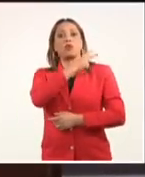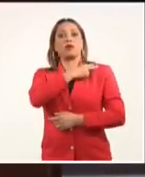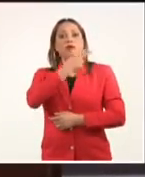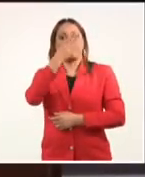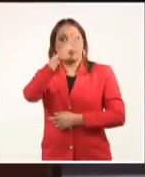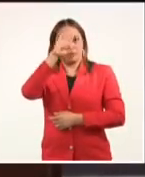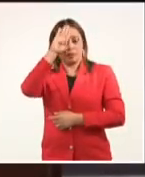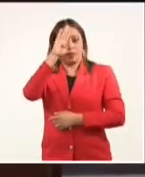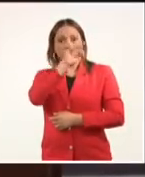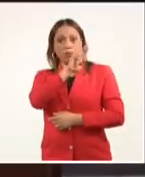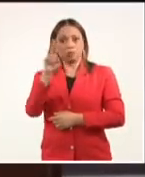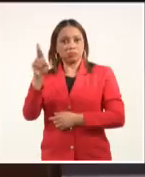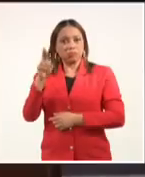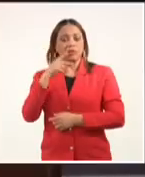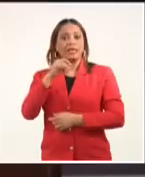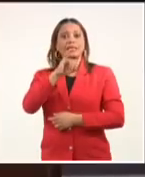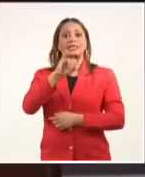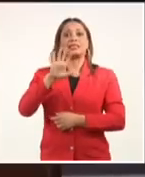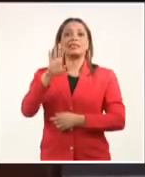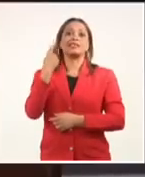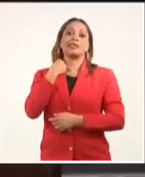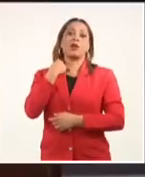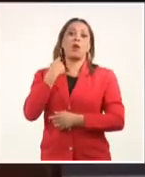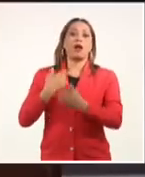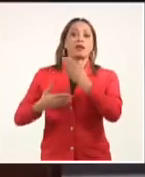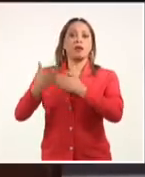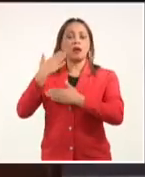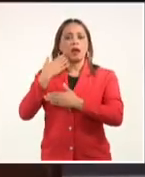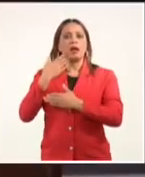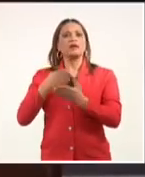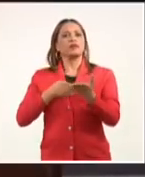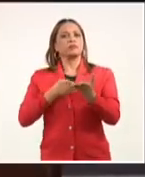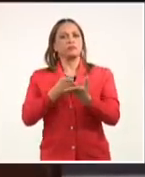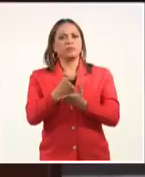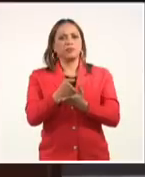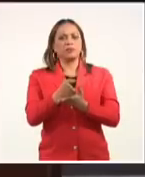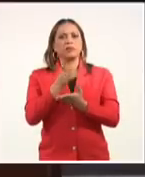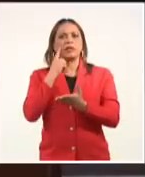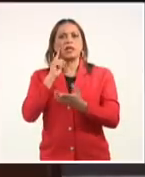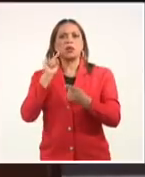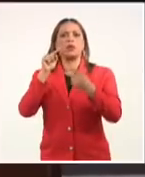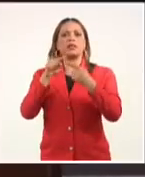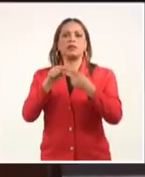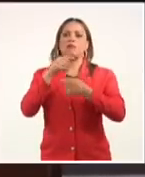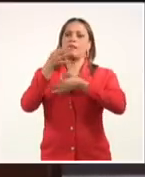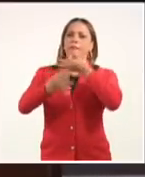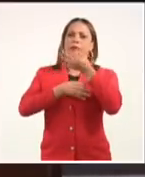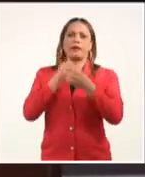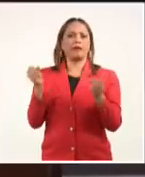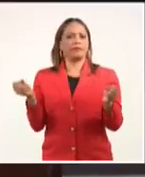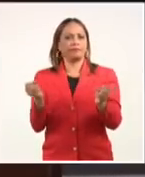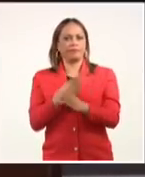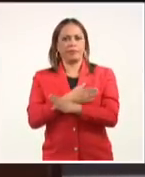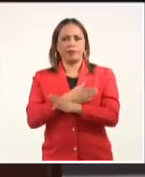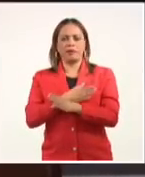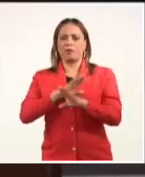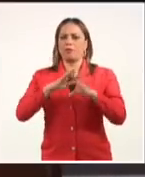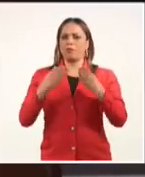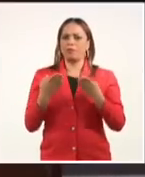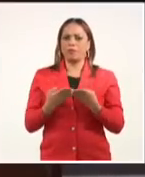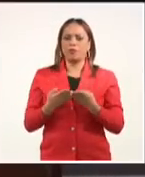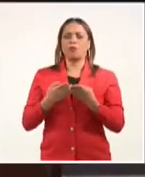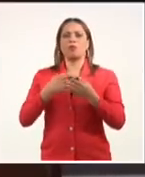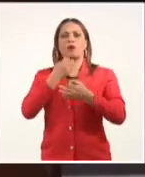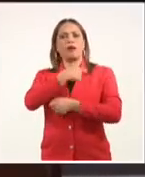estos 65 años por su transparencia y espíritu